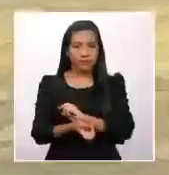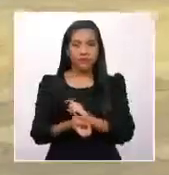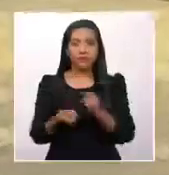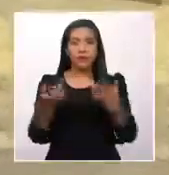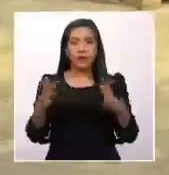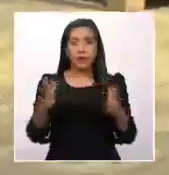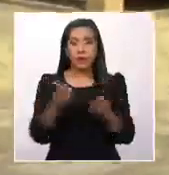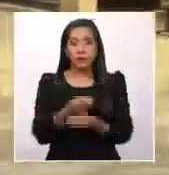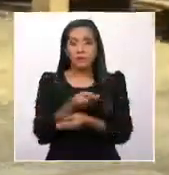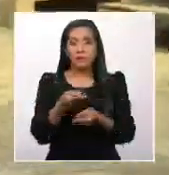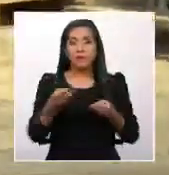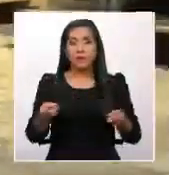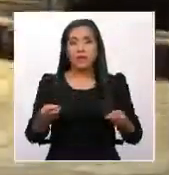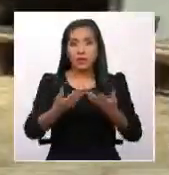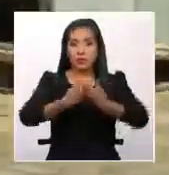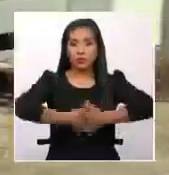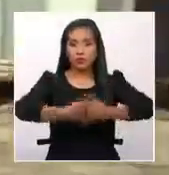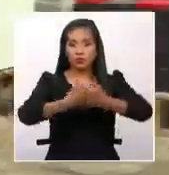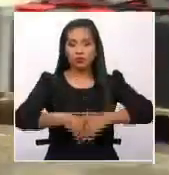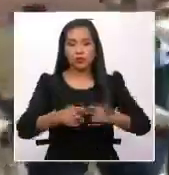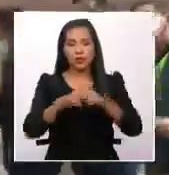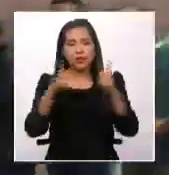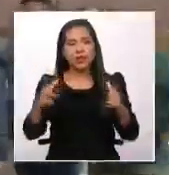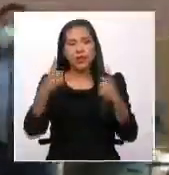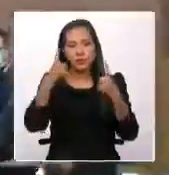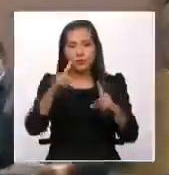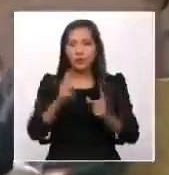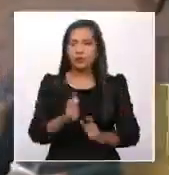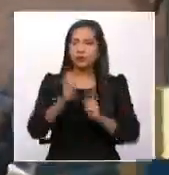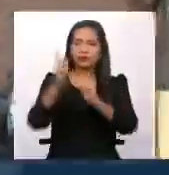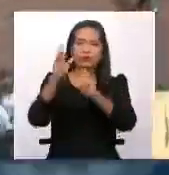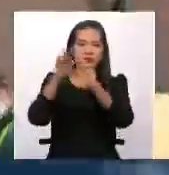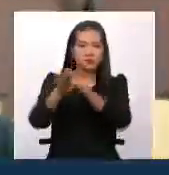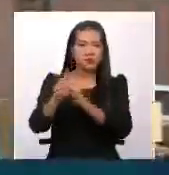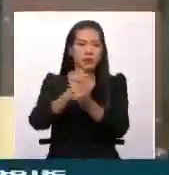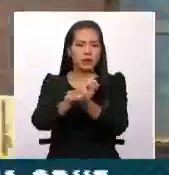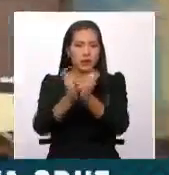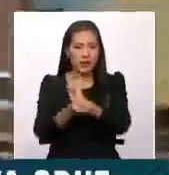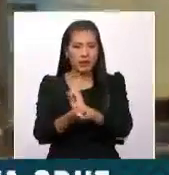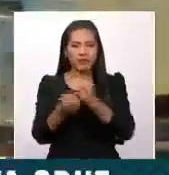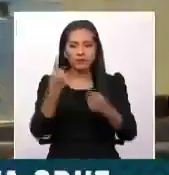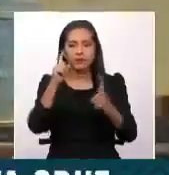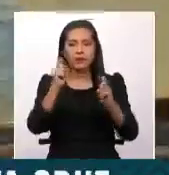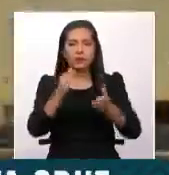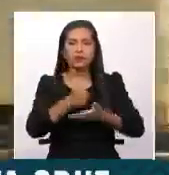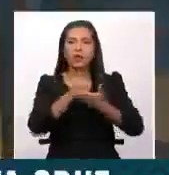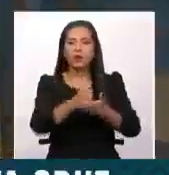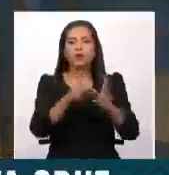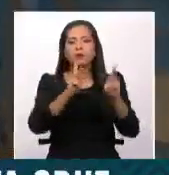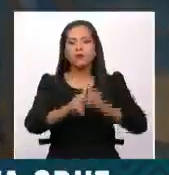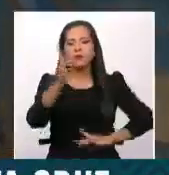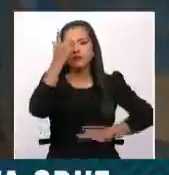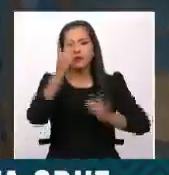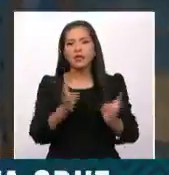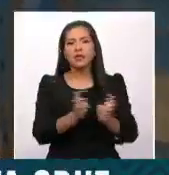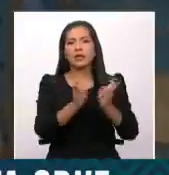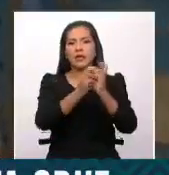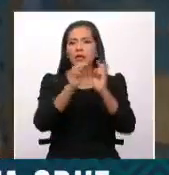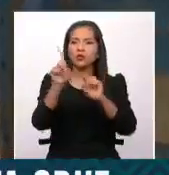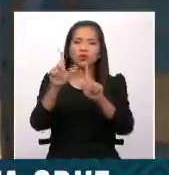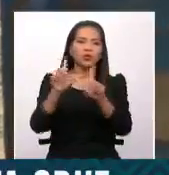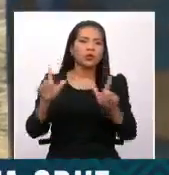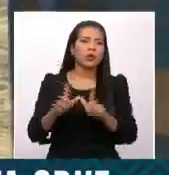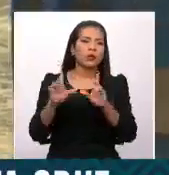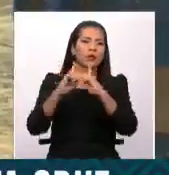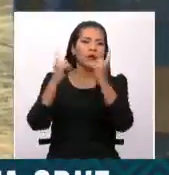de equipos de alta tecnología para la atención en radioterapia interna y externa al Centro de Medicina Nuclear y Radioterapia en el